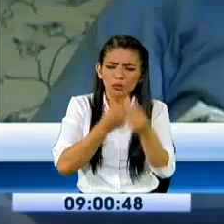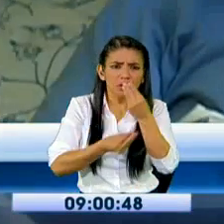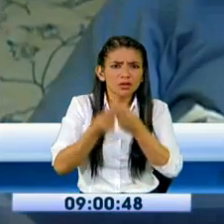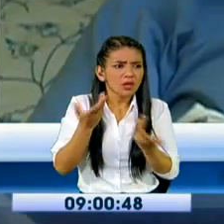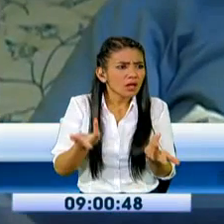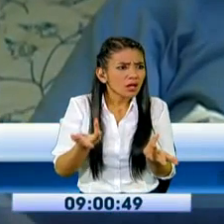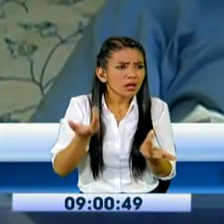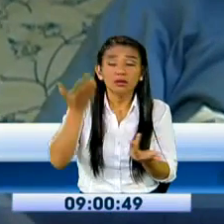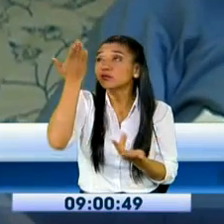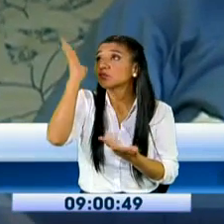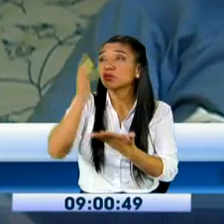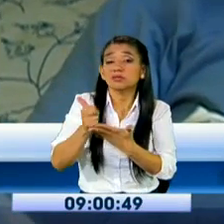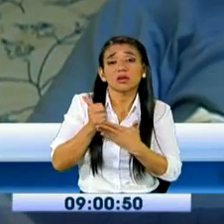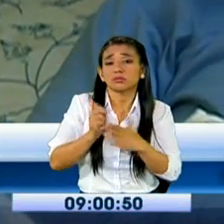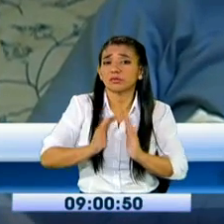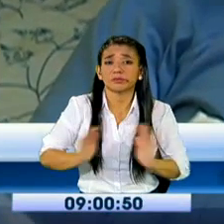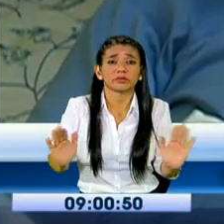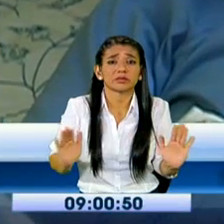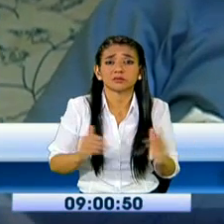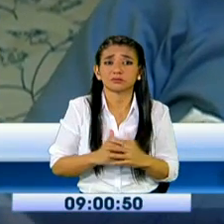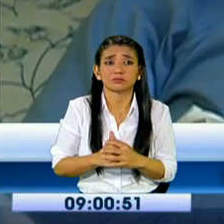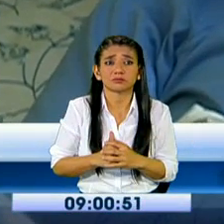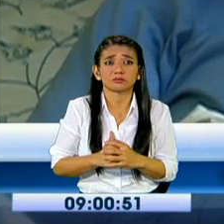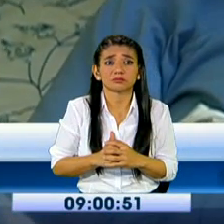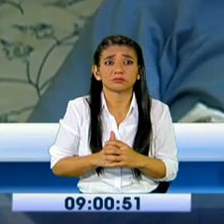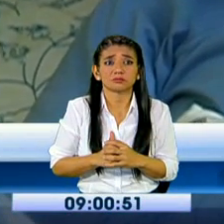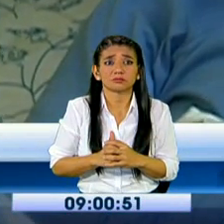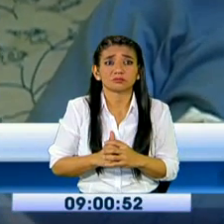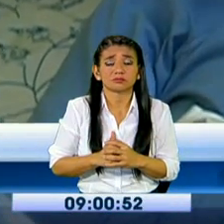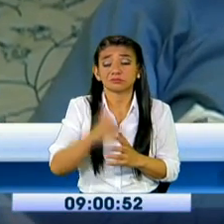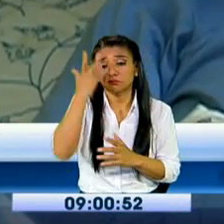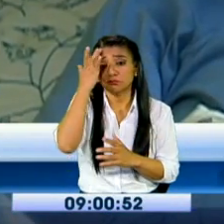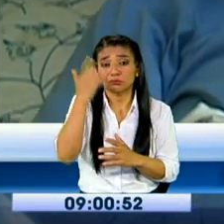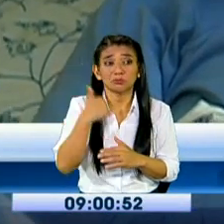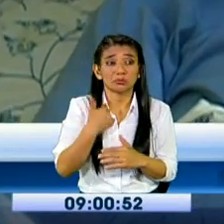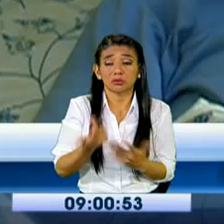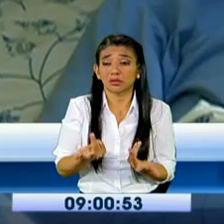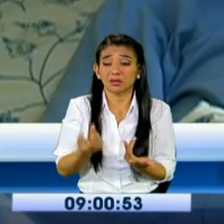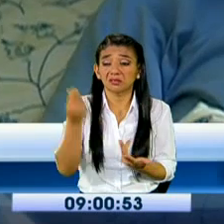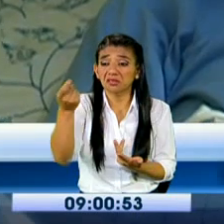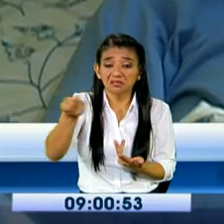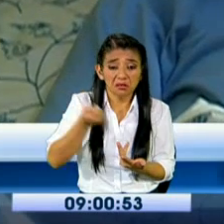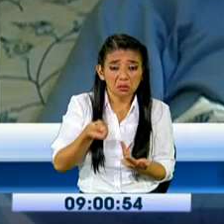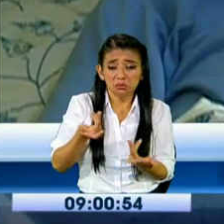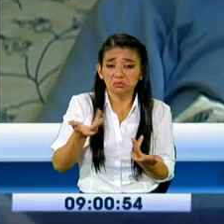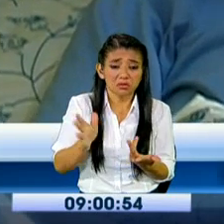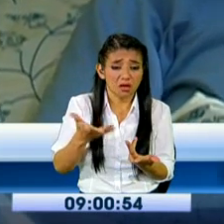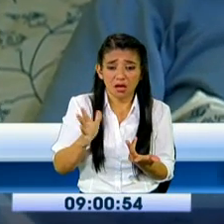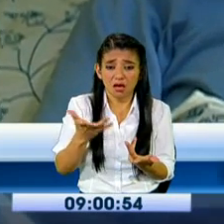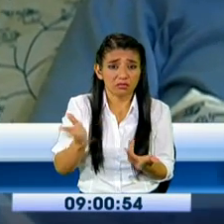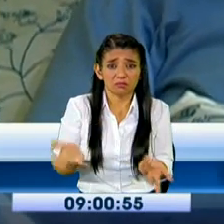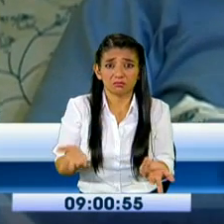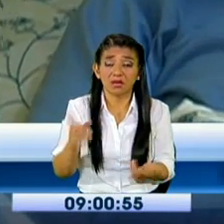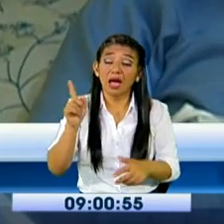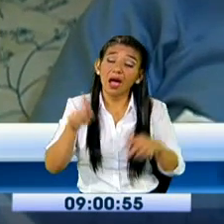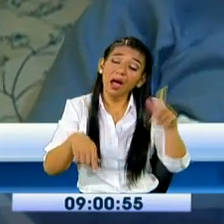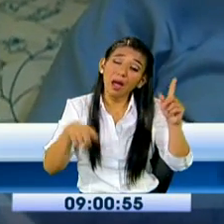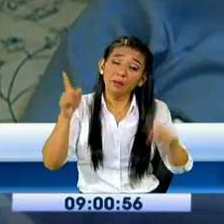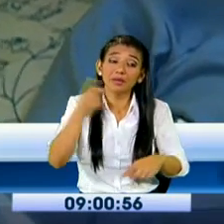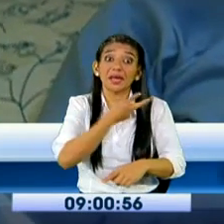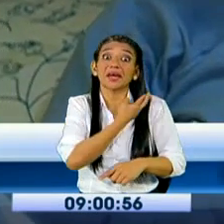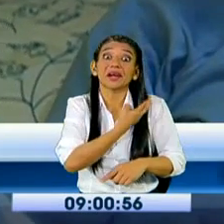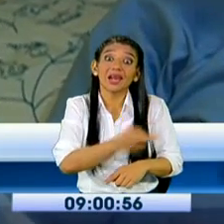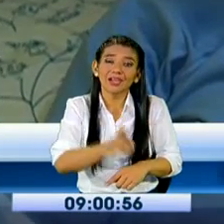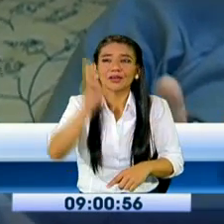Dios, ¿no? Prácticamente porque no ganamos ningún dinero. A veces de las religiones vienen y